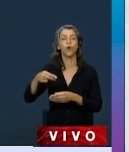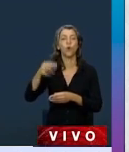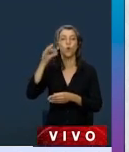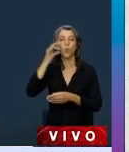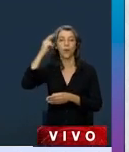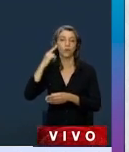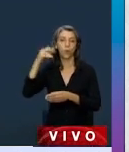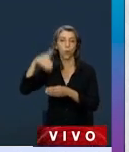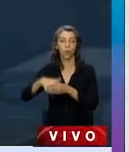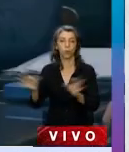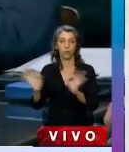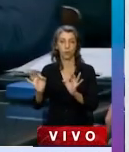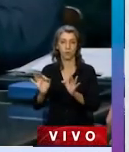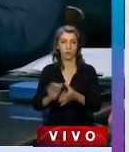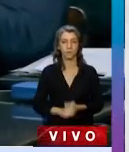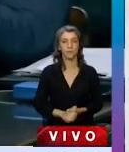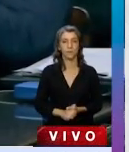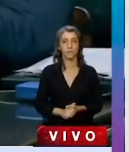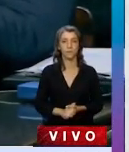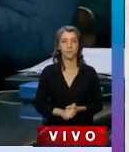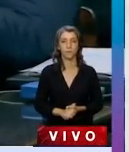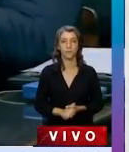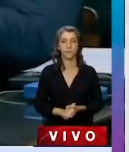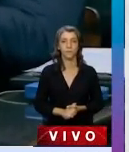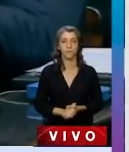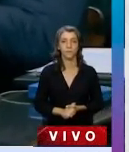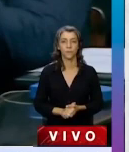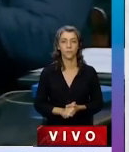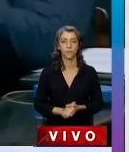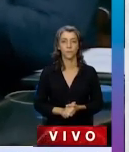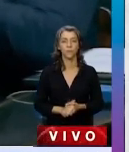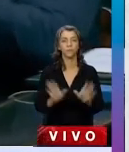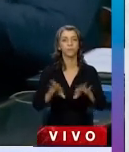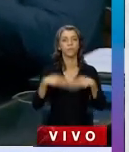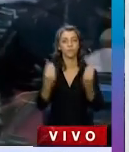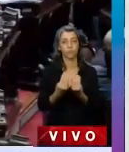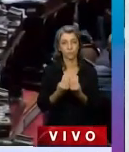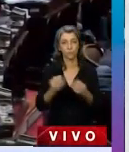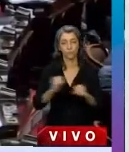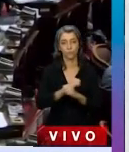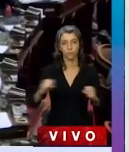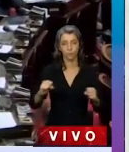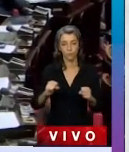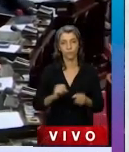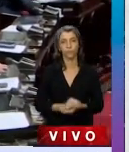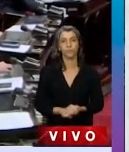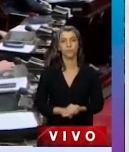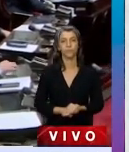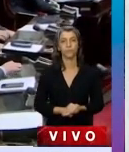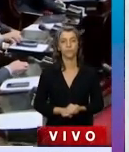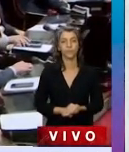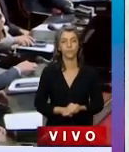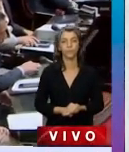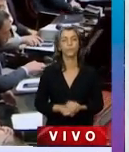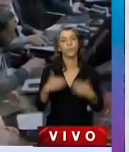en el mes, que son aproximadamente 15 millones de pesos en el año,